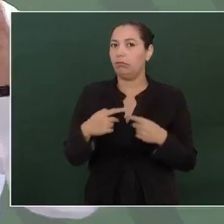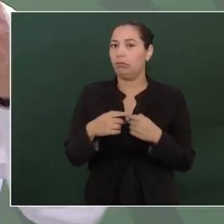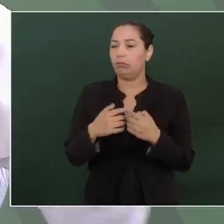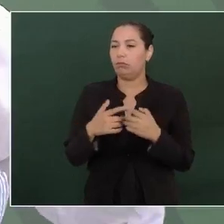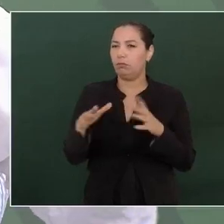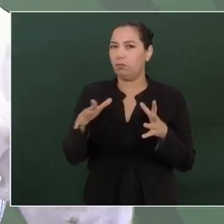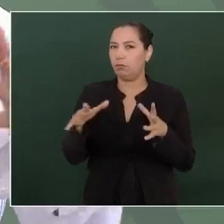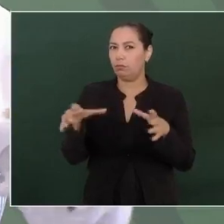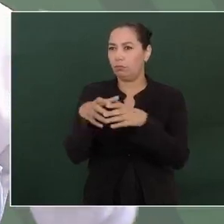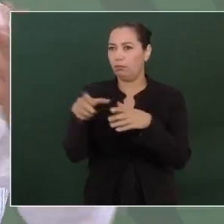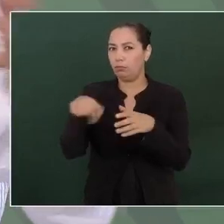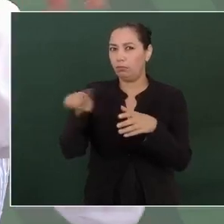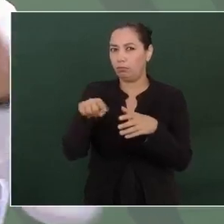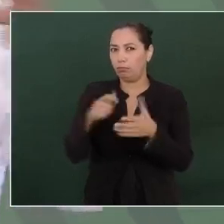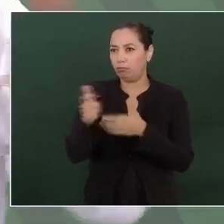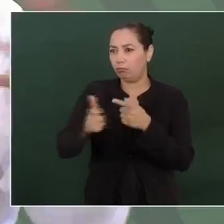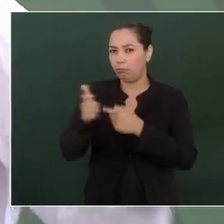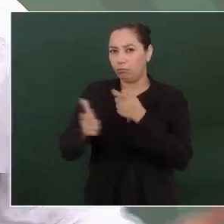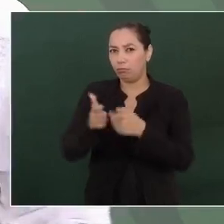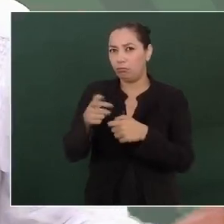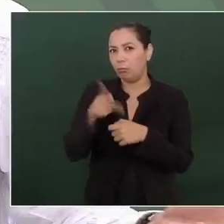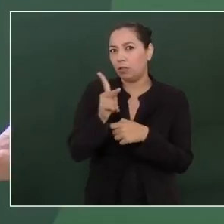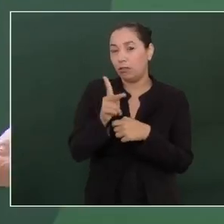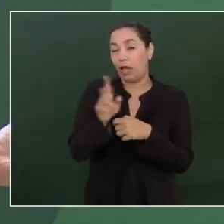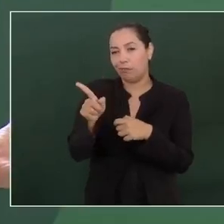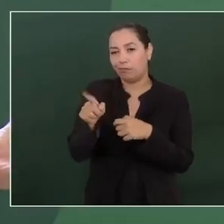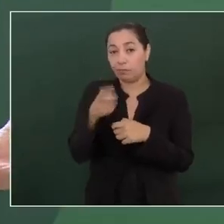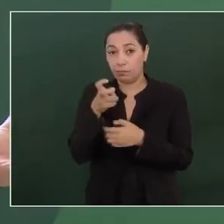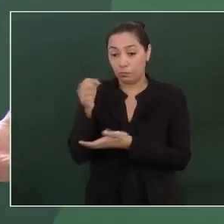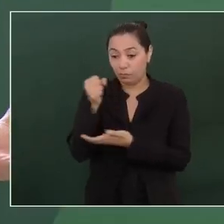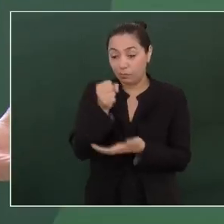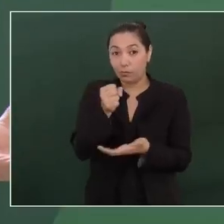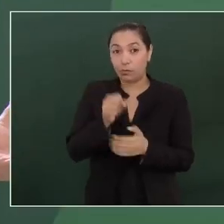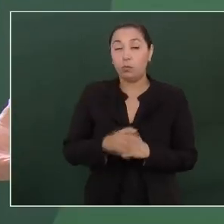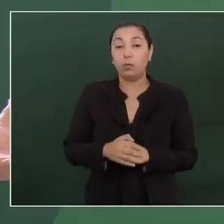Pero, ¿de dónde salen esos 400,000 millones?